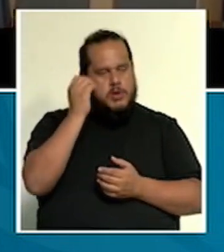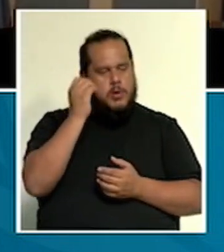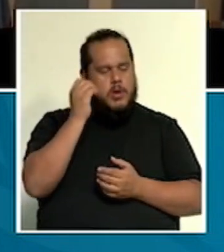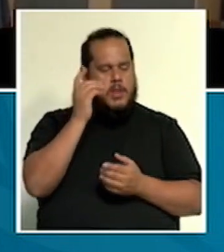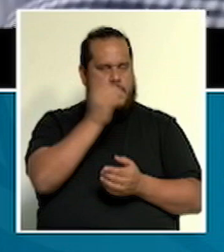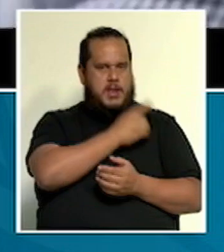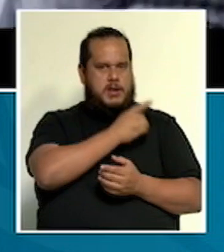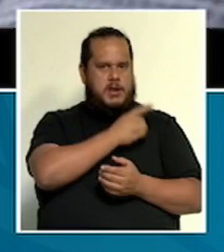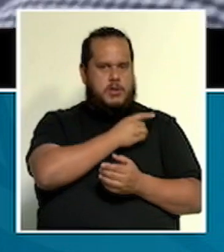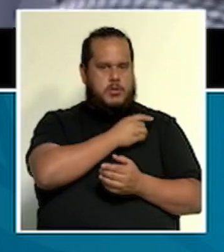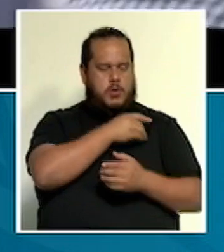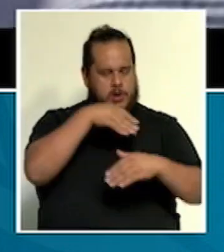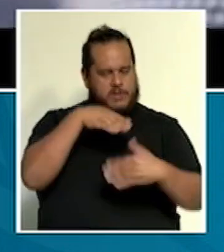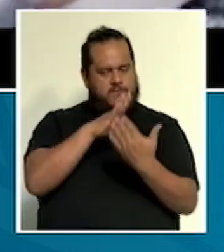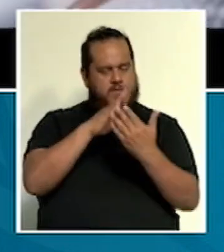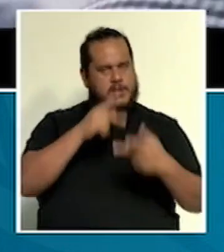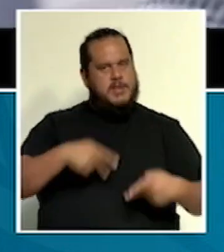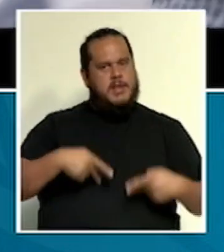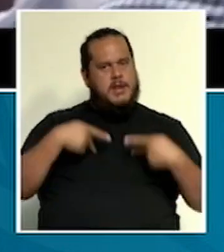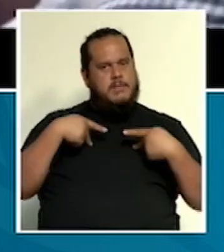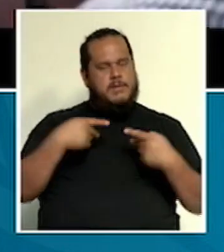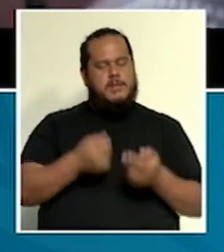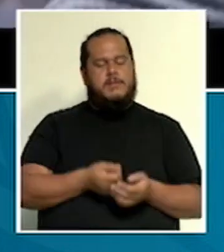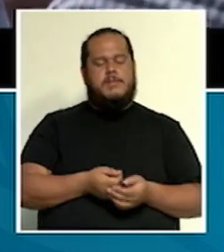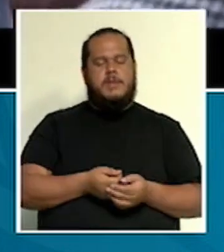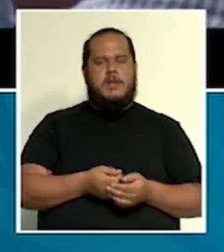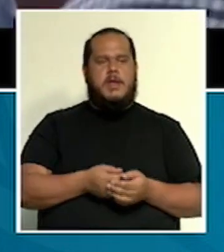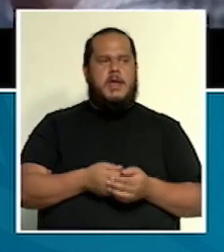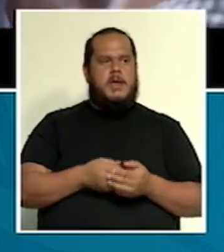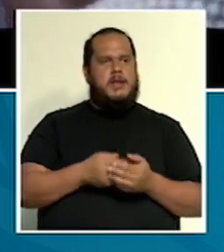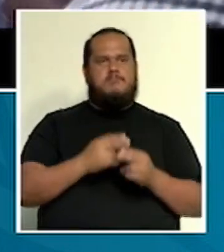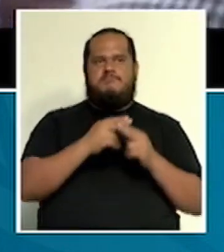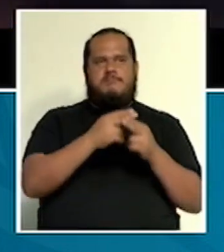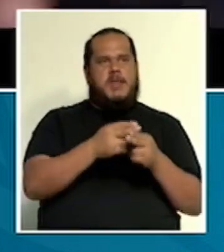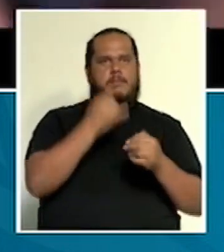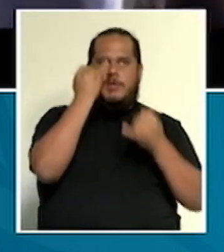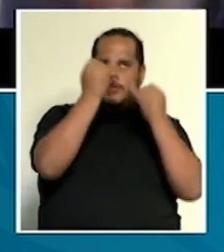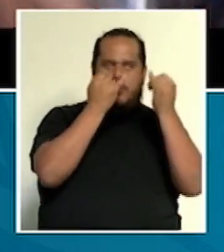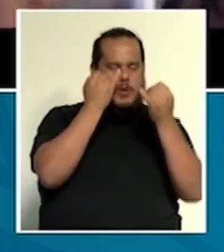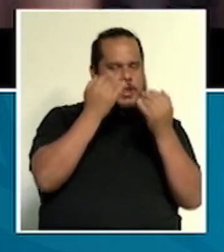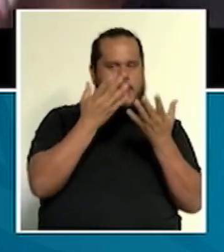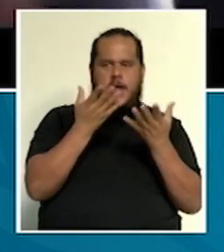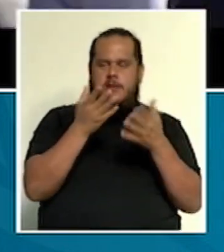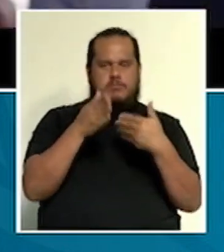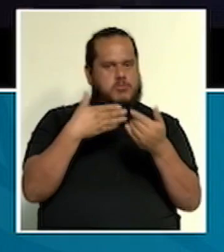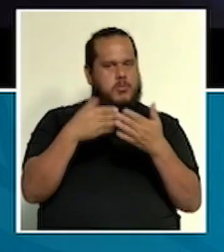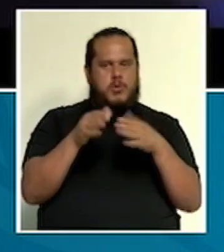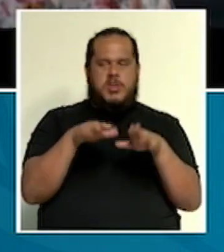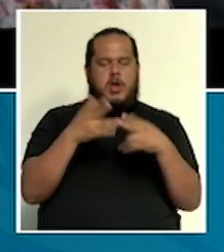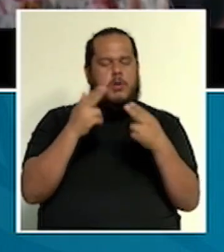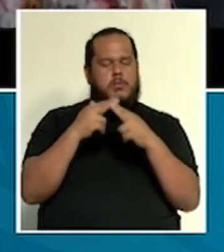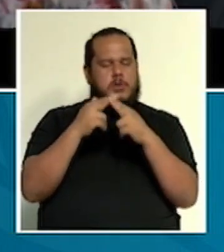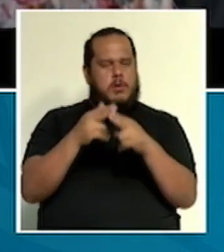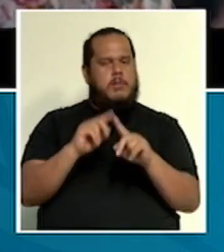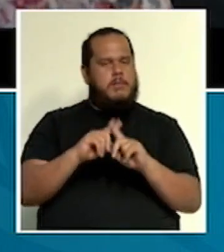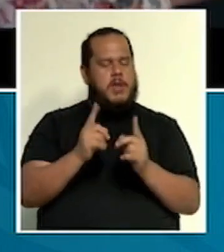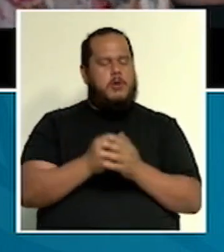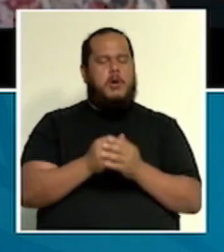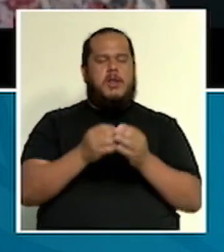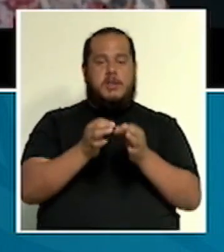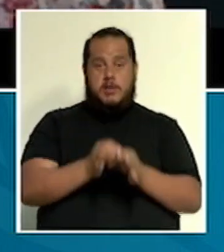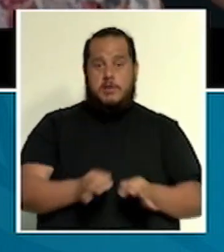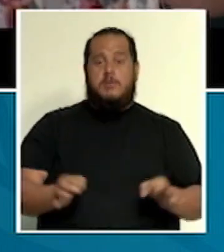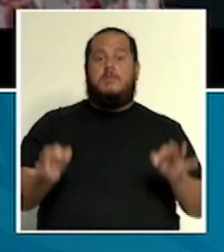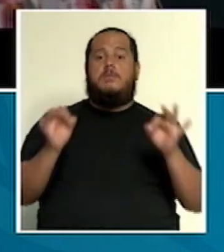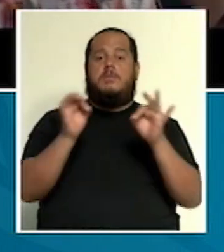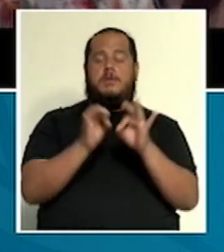director ante la vida, llámese ideología, llámese como se quiera llamar, pero es